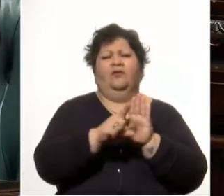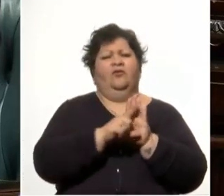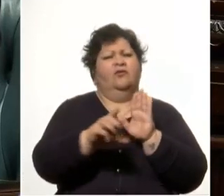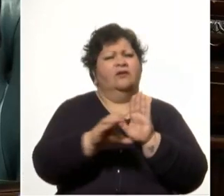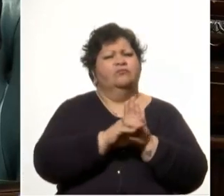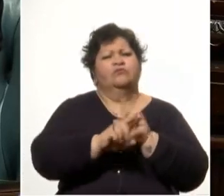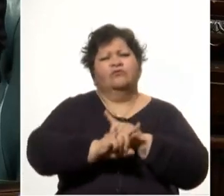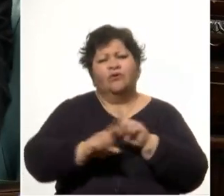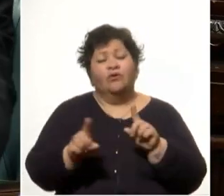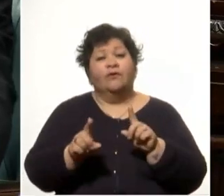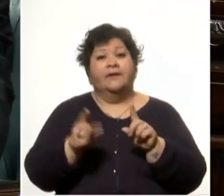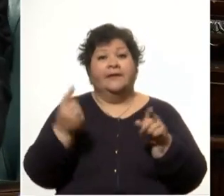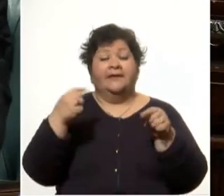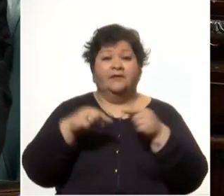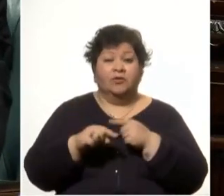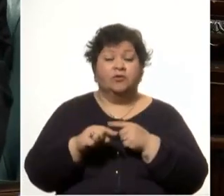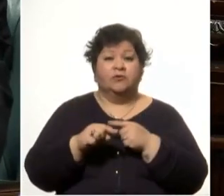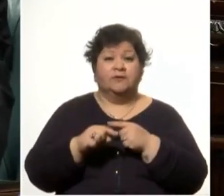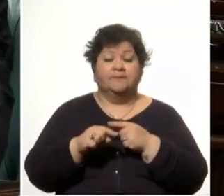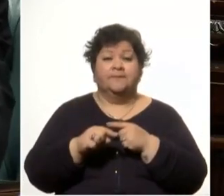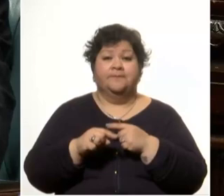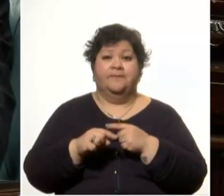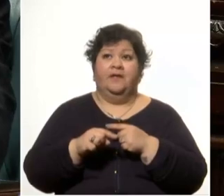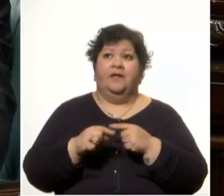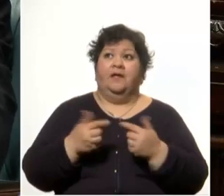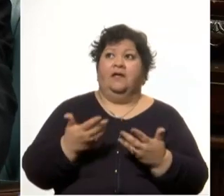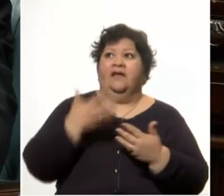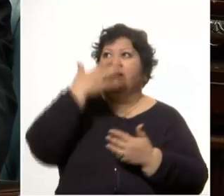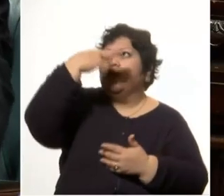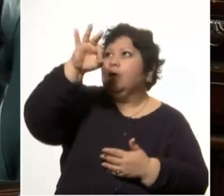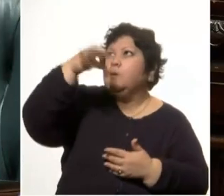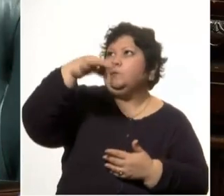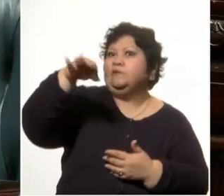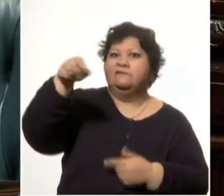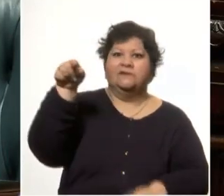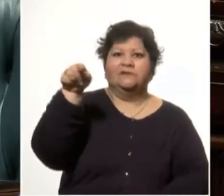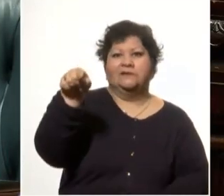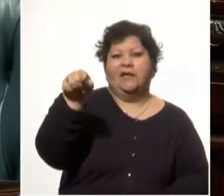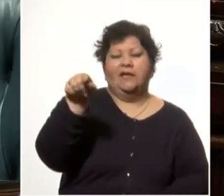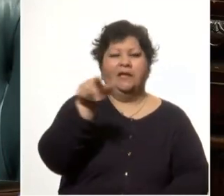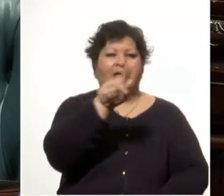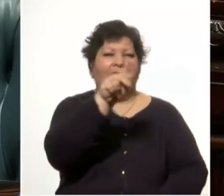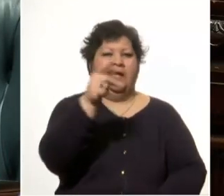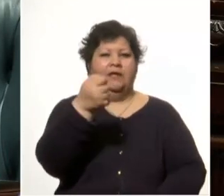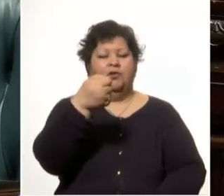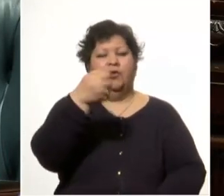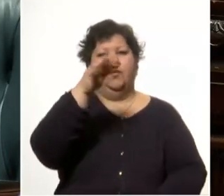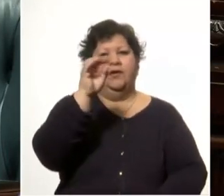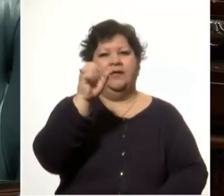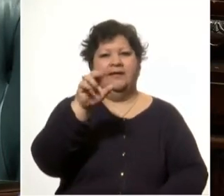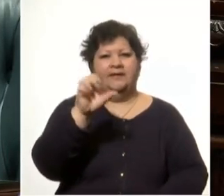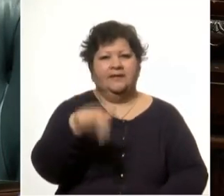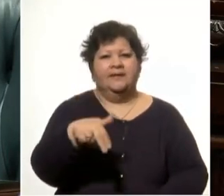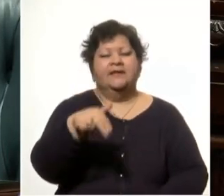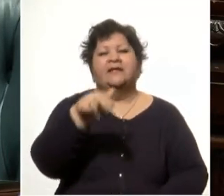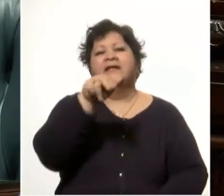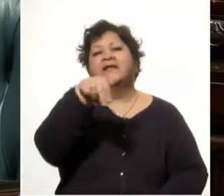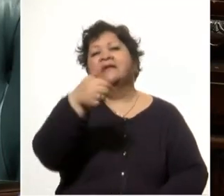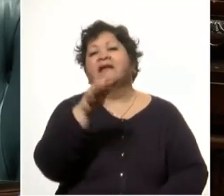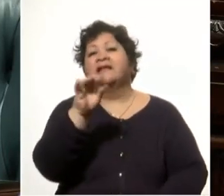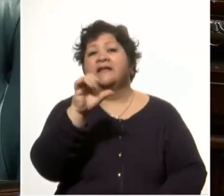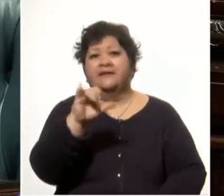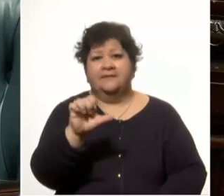de 2008 ante la pretensión de exclusividad presentada por Catón Nassi. Señora Presidenta,